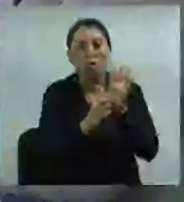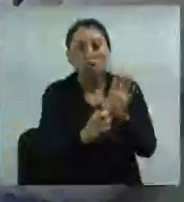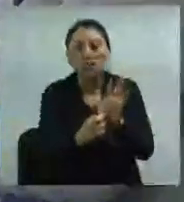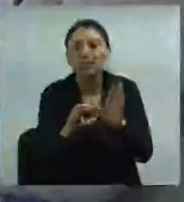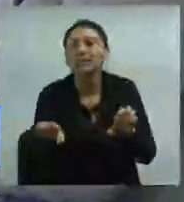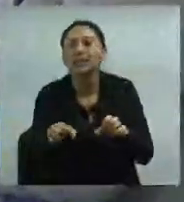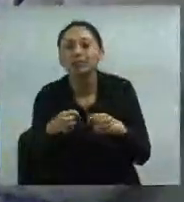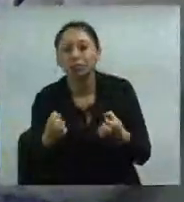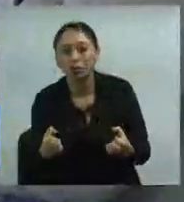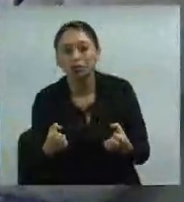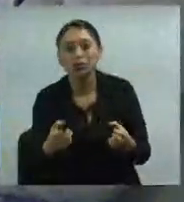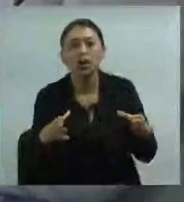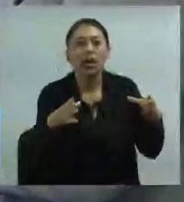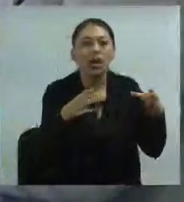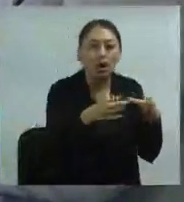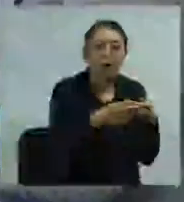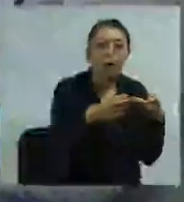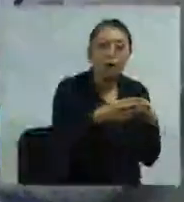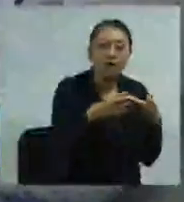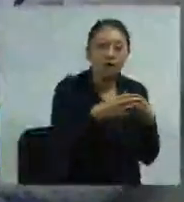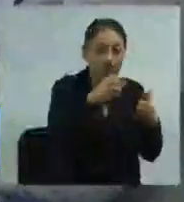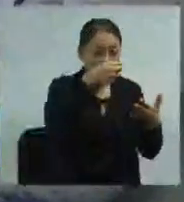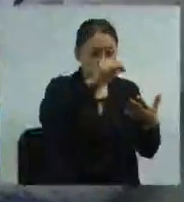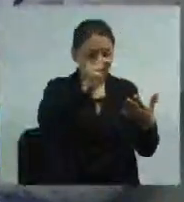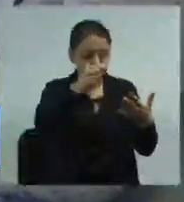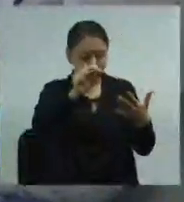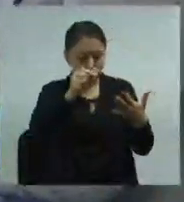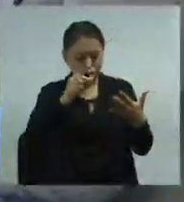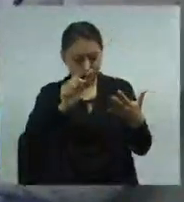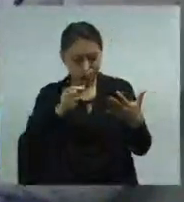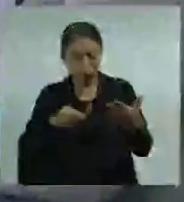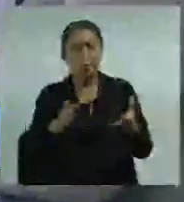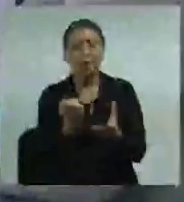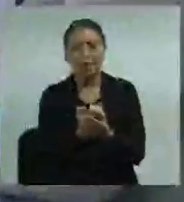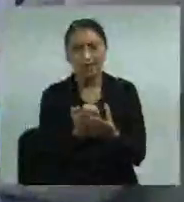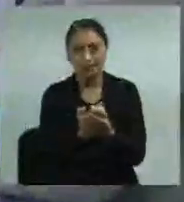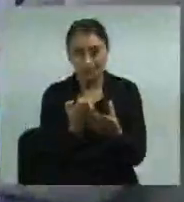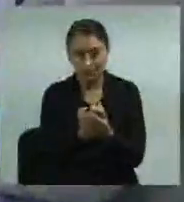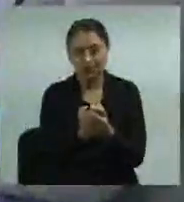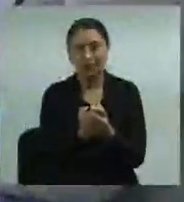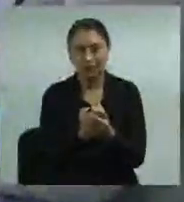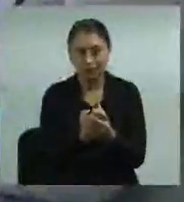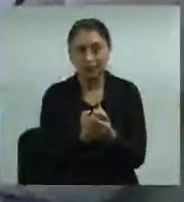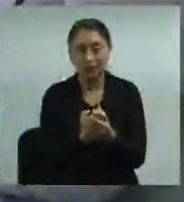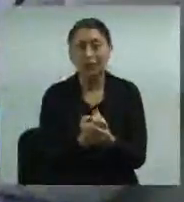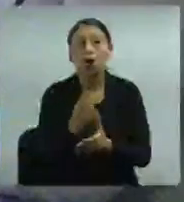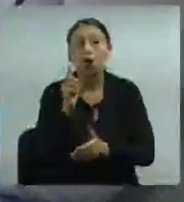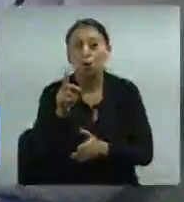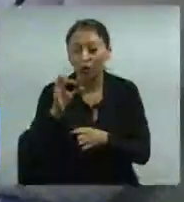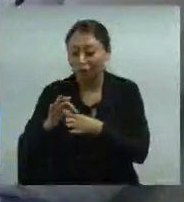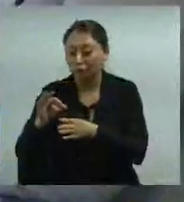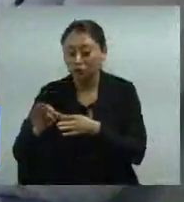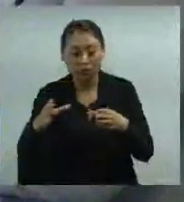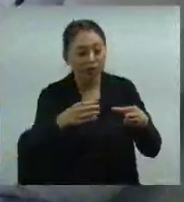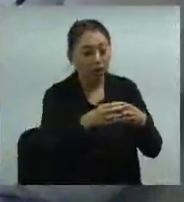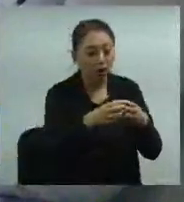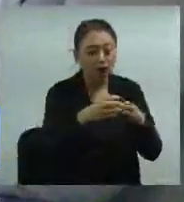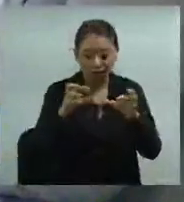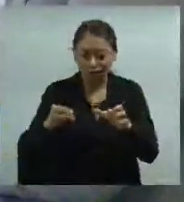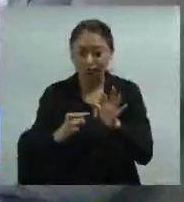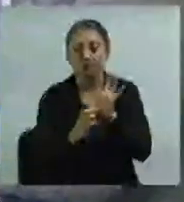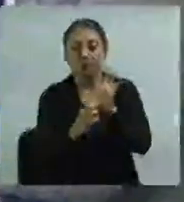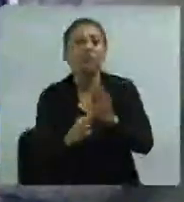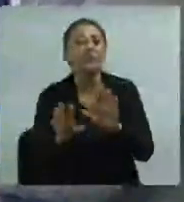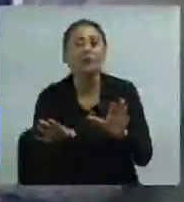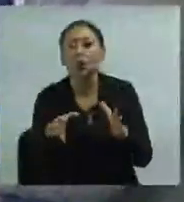simplemente serían comisiones calificadoras de expedientes. Una de las funciones de las comisiones de postulación